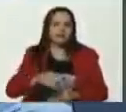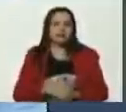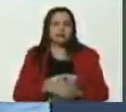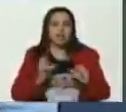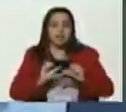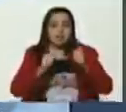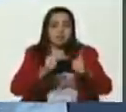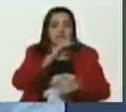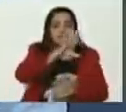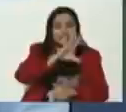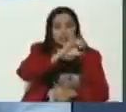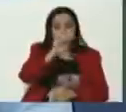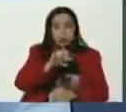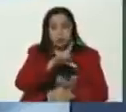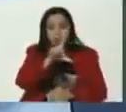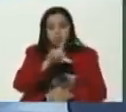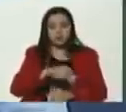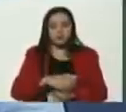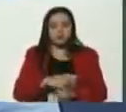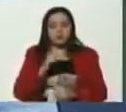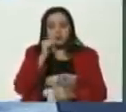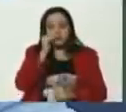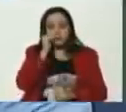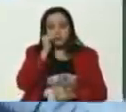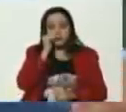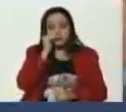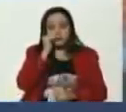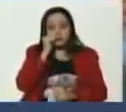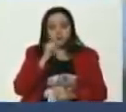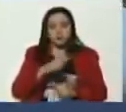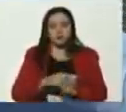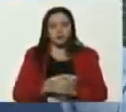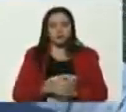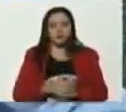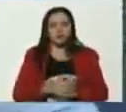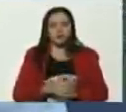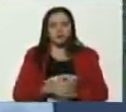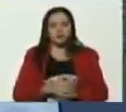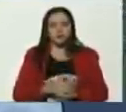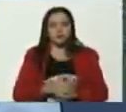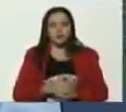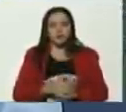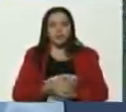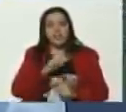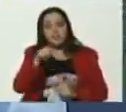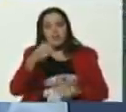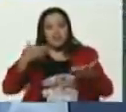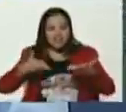el 5 de julio, ¿no? 5 de julio. Pero nace nuestro padre Bolívar.